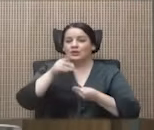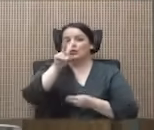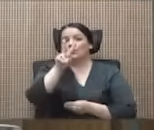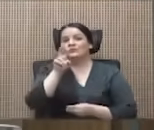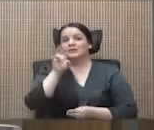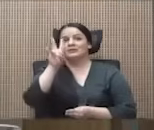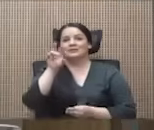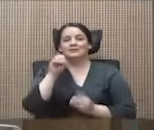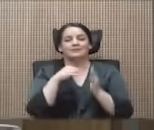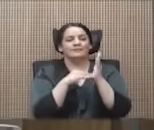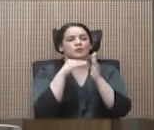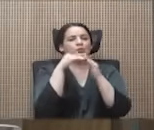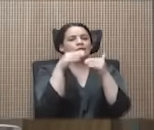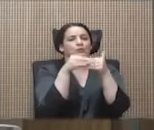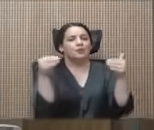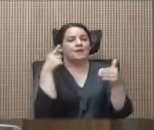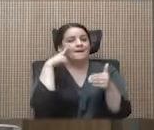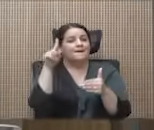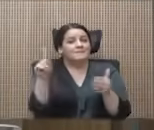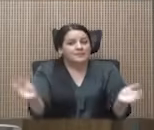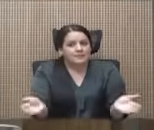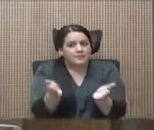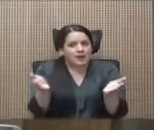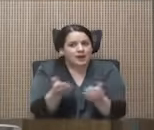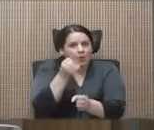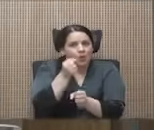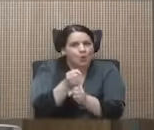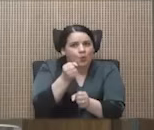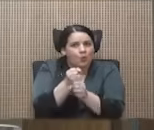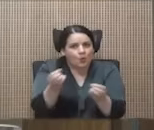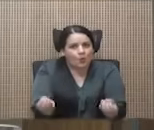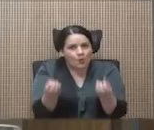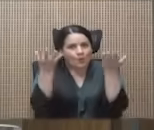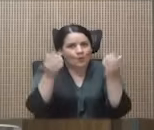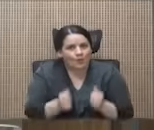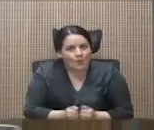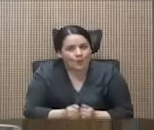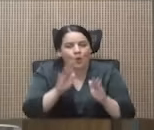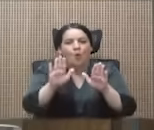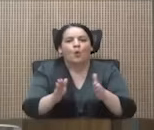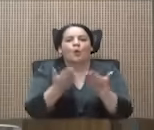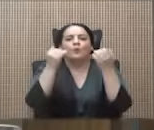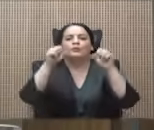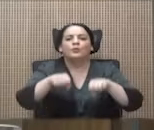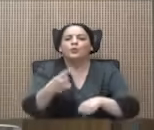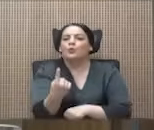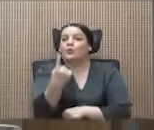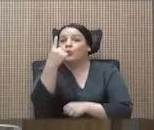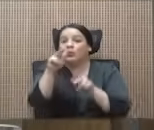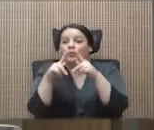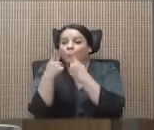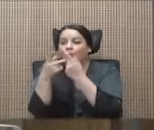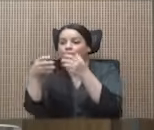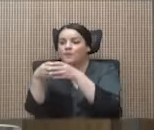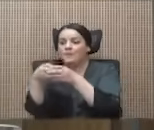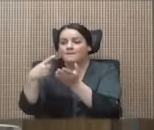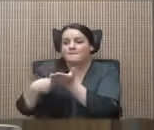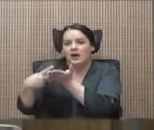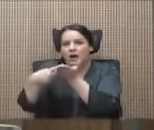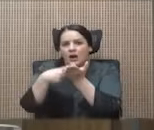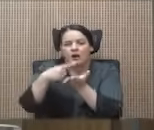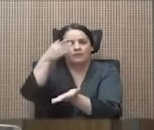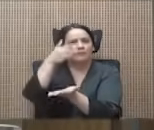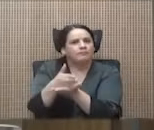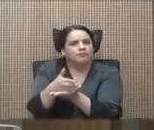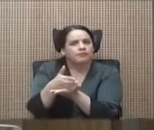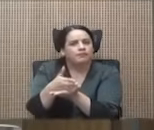de dólares para impulsar la obra pública? ¿Cómo es posible que una sola fracción parlamentaria paralice el traslado